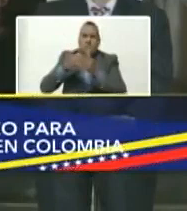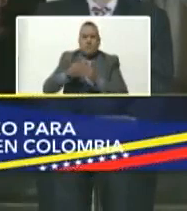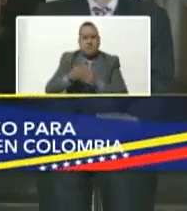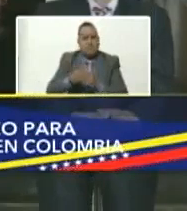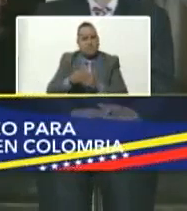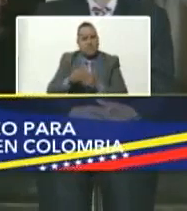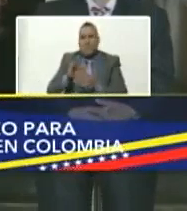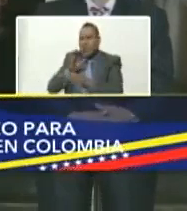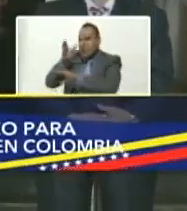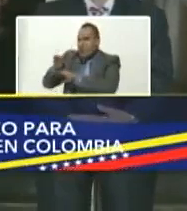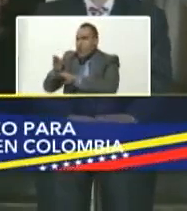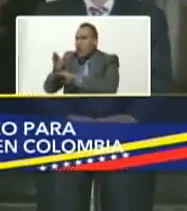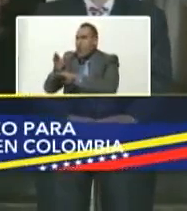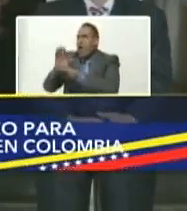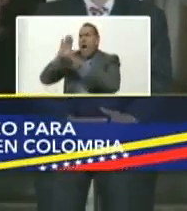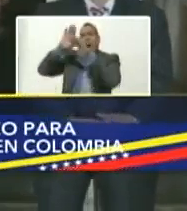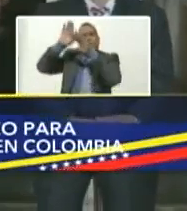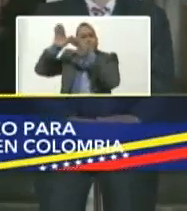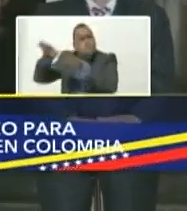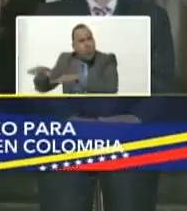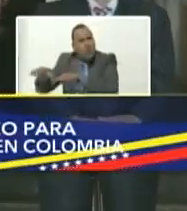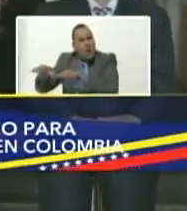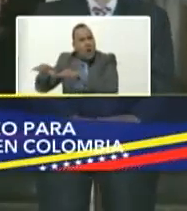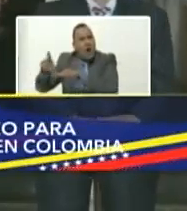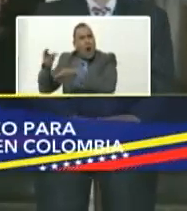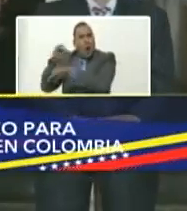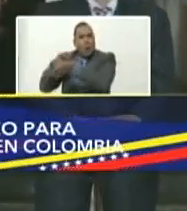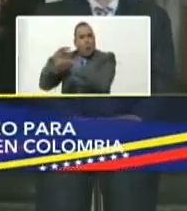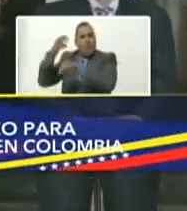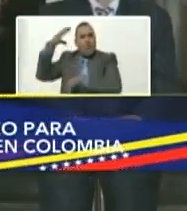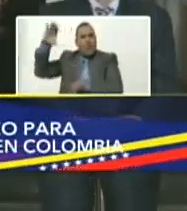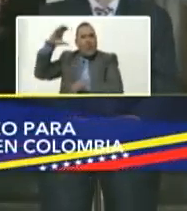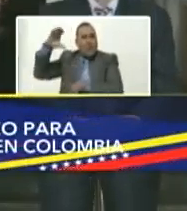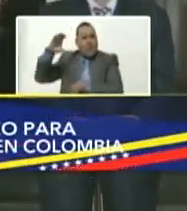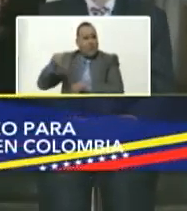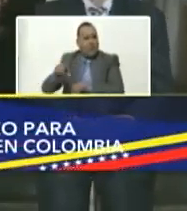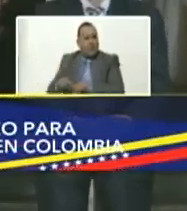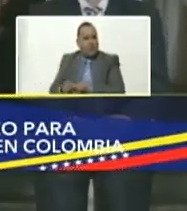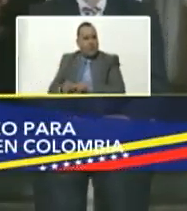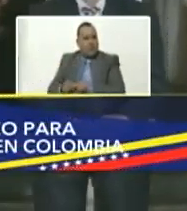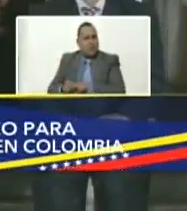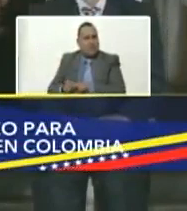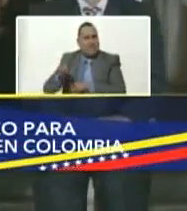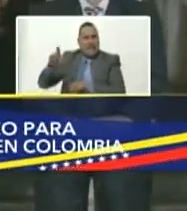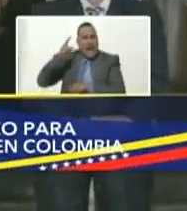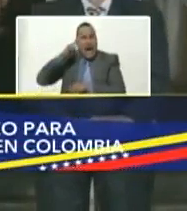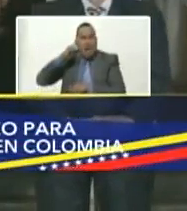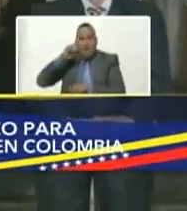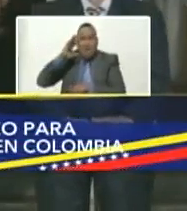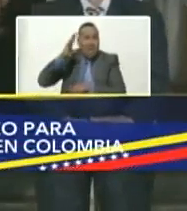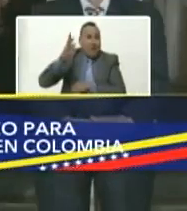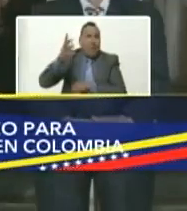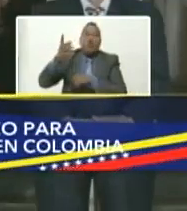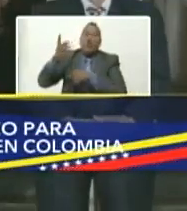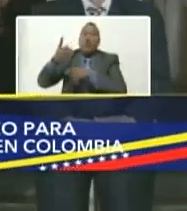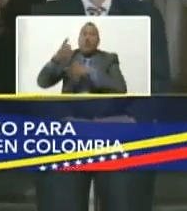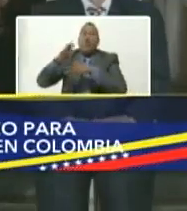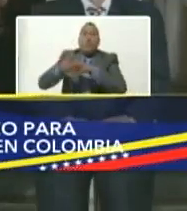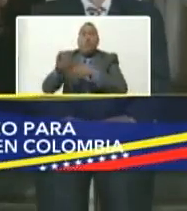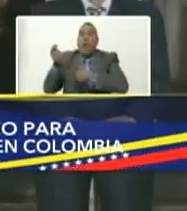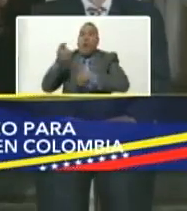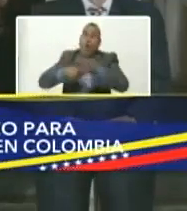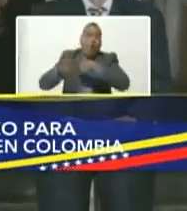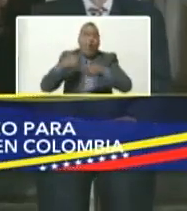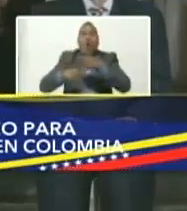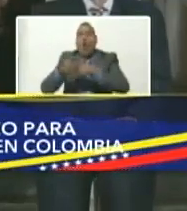hacerse cómplice del gobierno con mayor relación con el narcotráfico, la